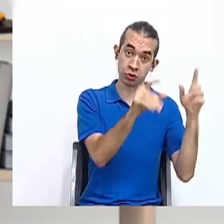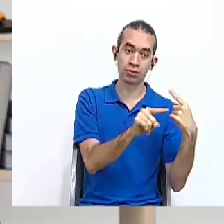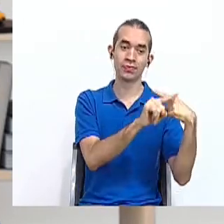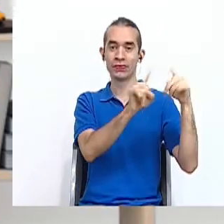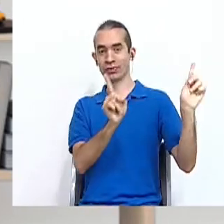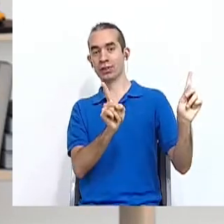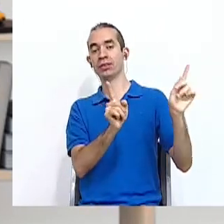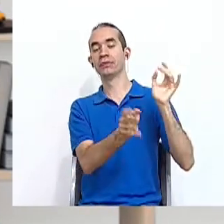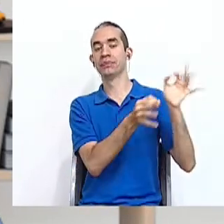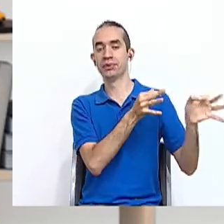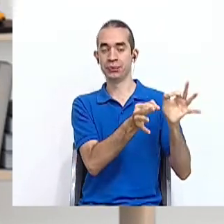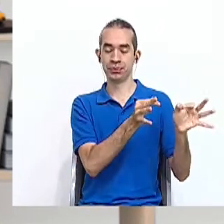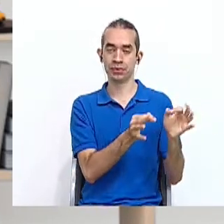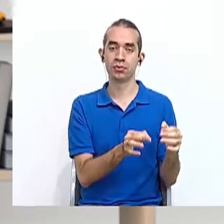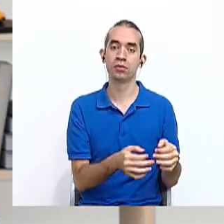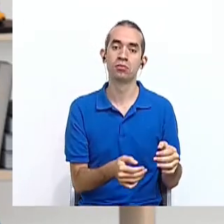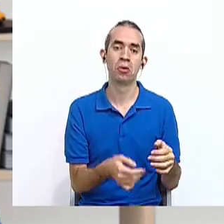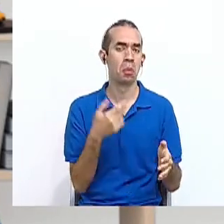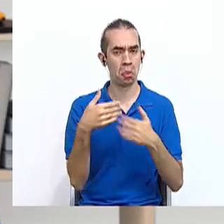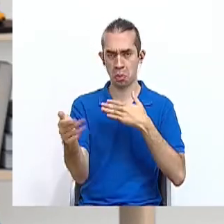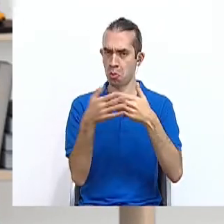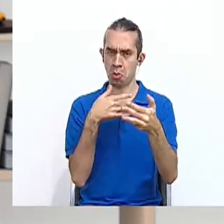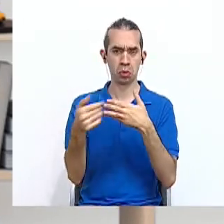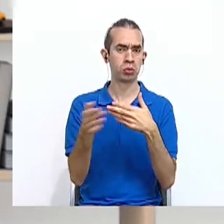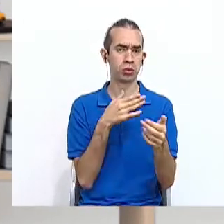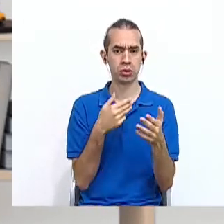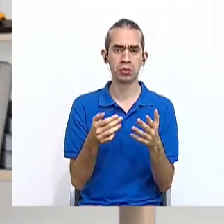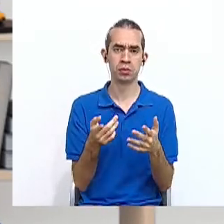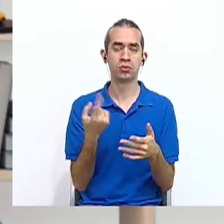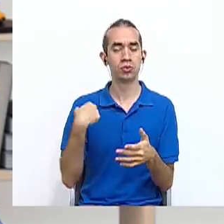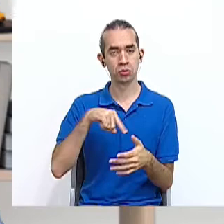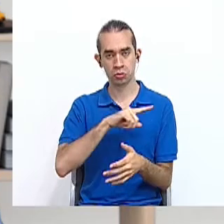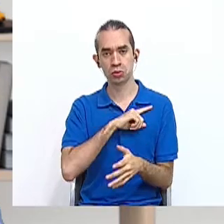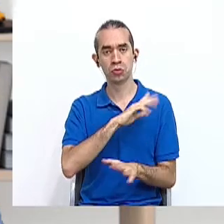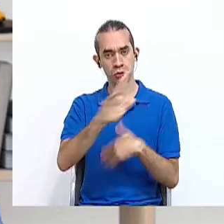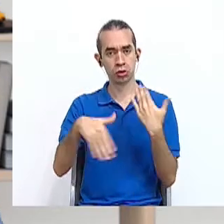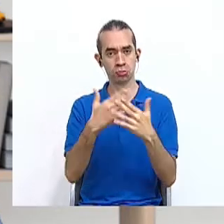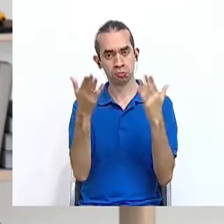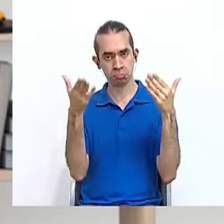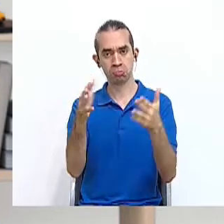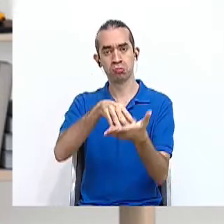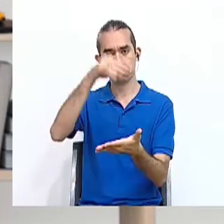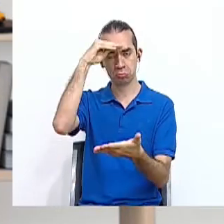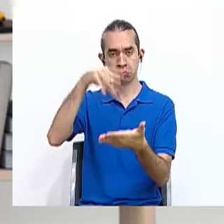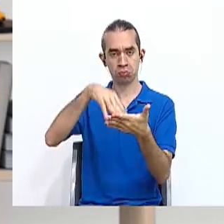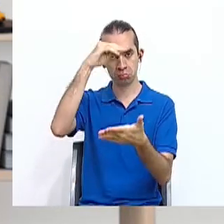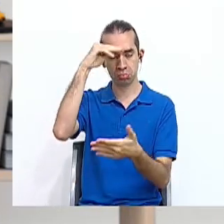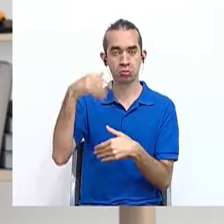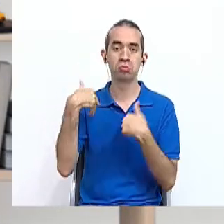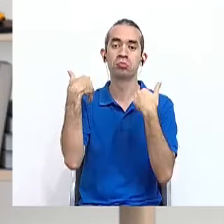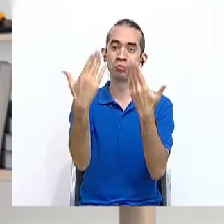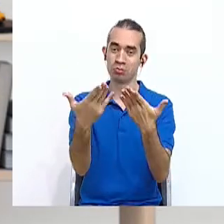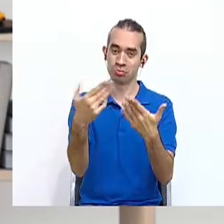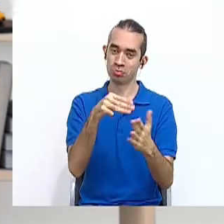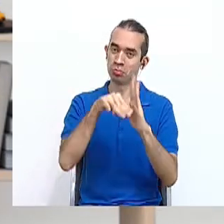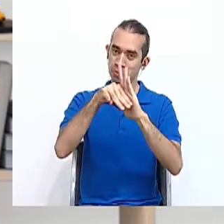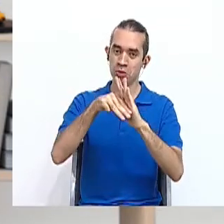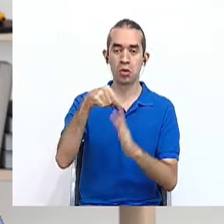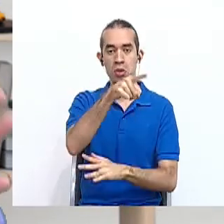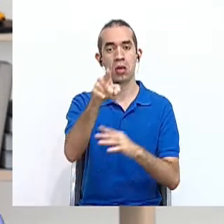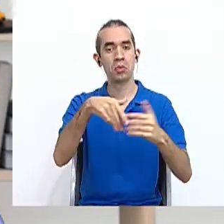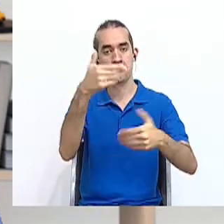forma, pero no importa. Estamos en esto para que todos aprendamos. Nuestro modelaje le puede servir a usted para su proceso de